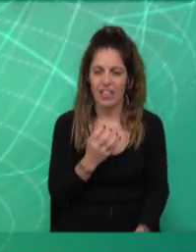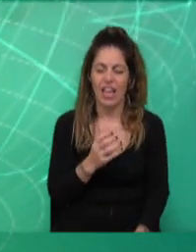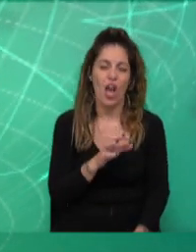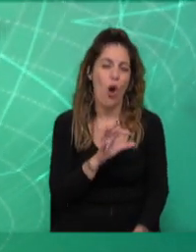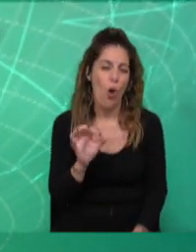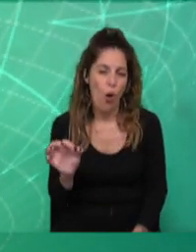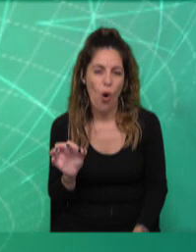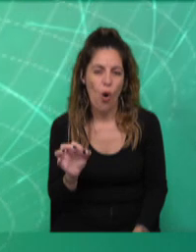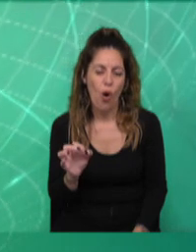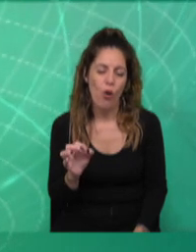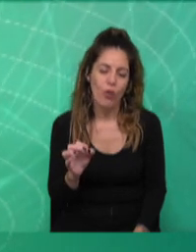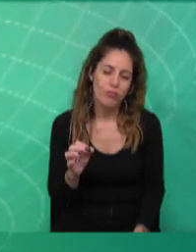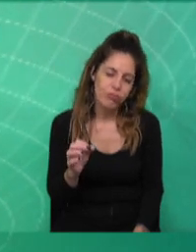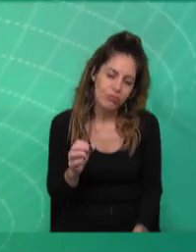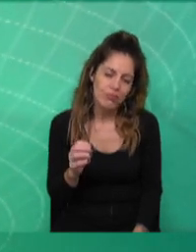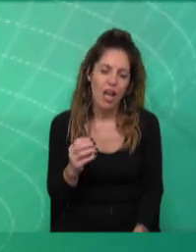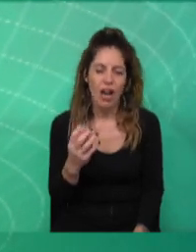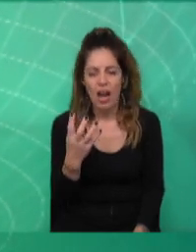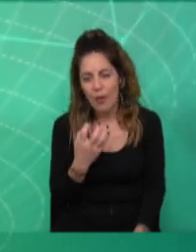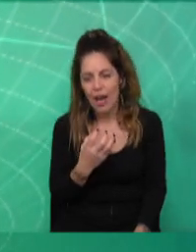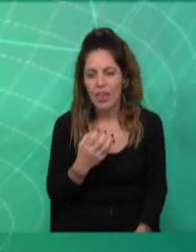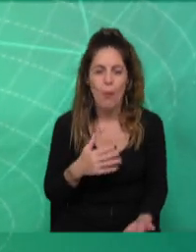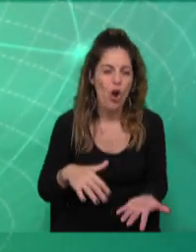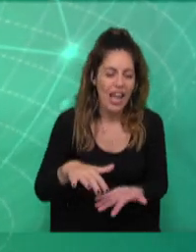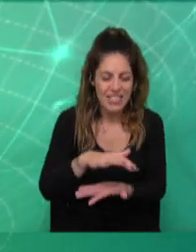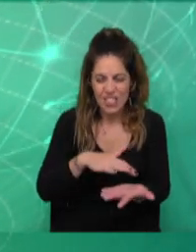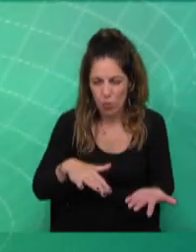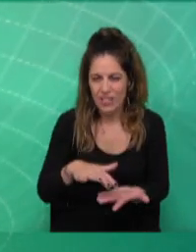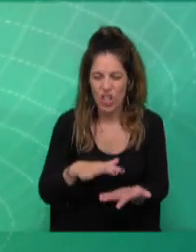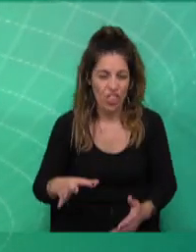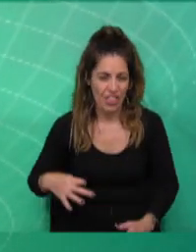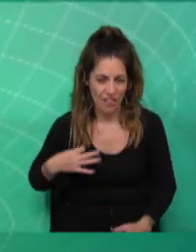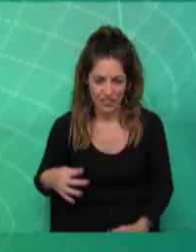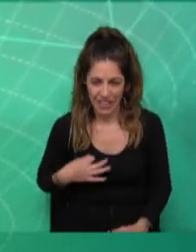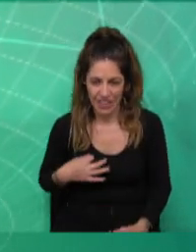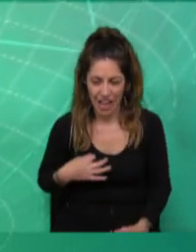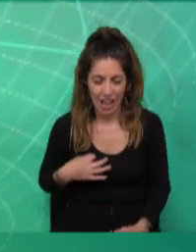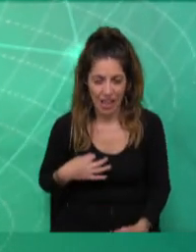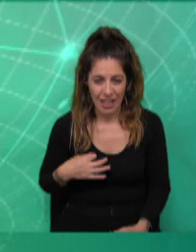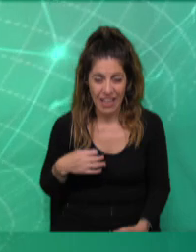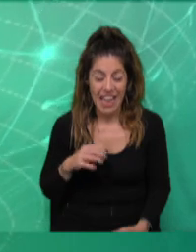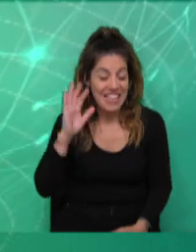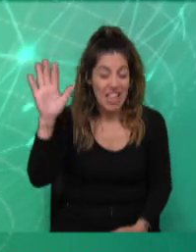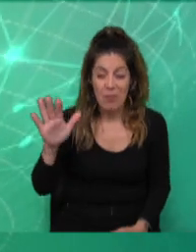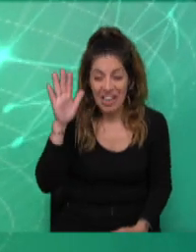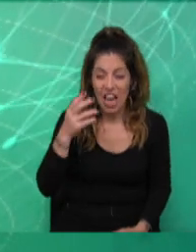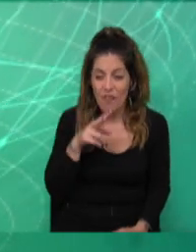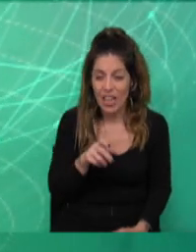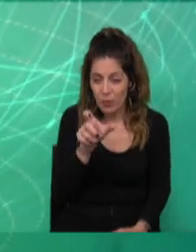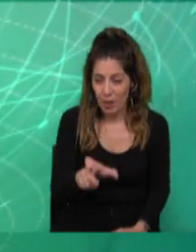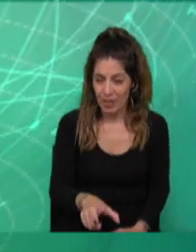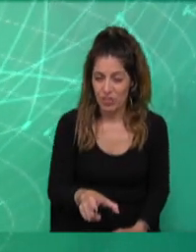menos cabiz Baja porque por todas las por todo lo que le había pasado Galeano se imaginaba ver una